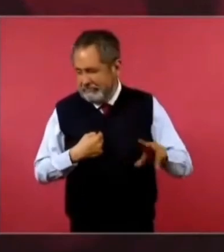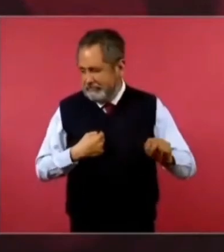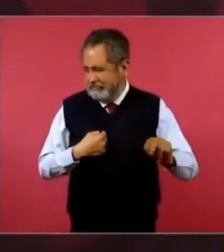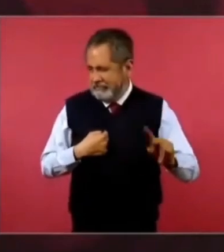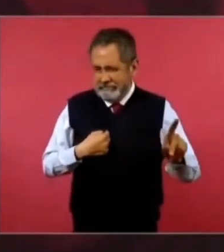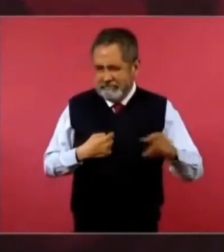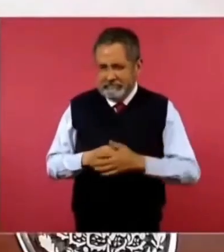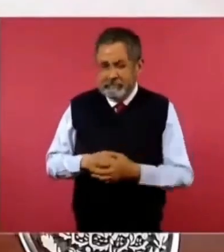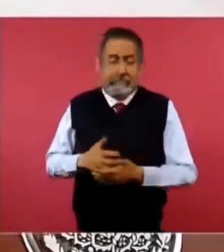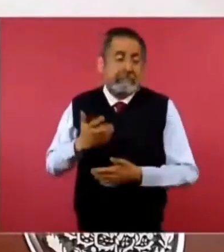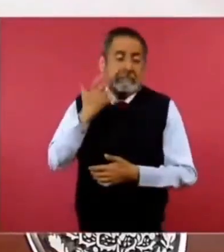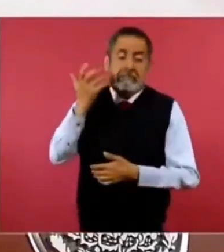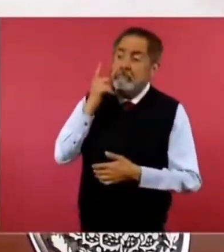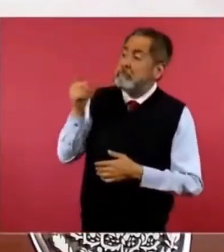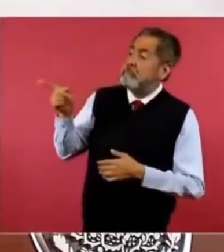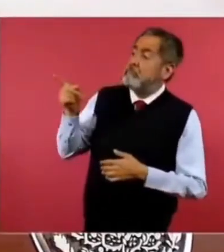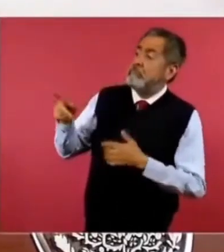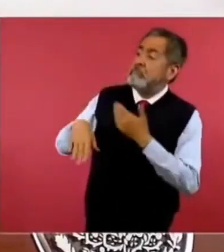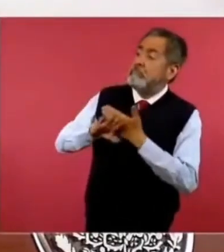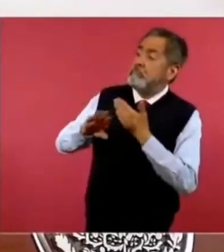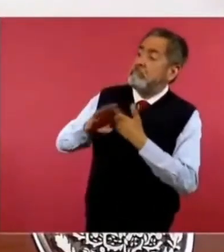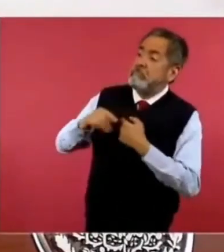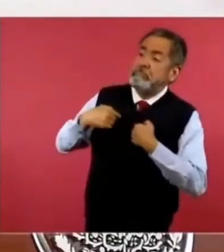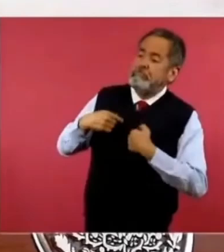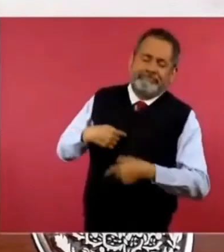de excusa, de pretexto.